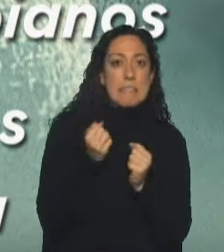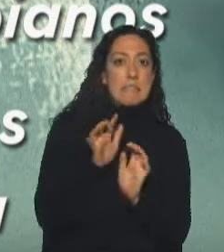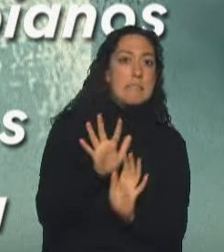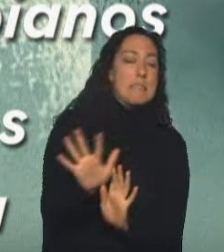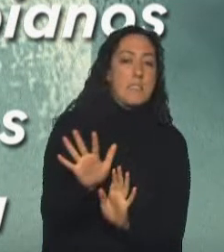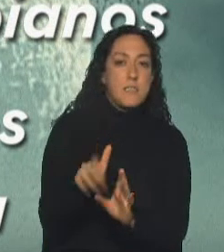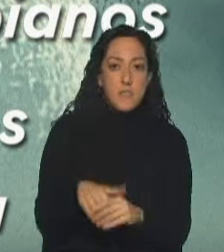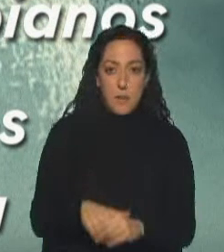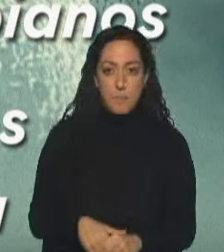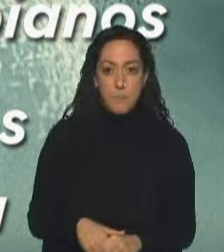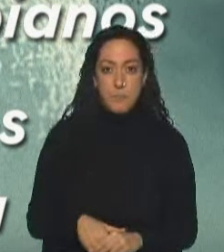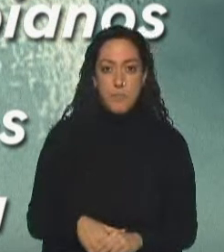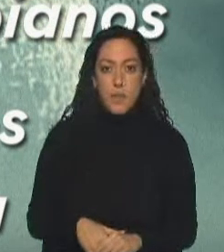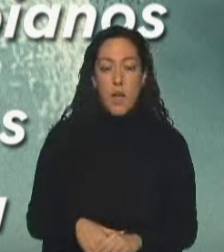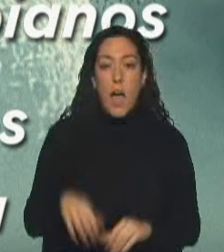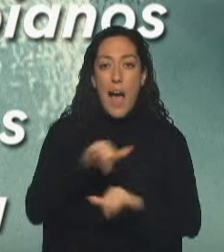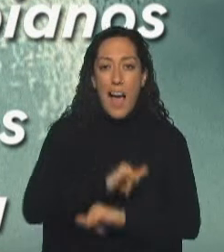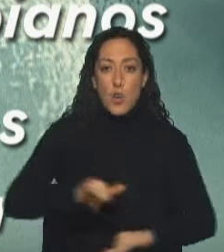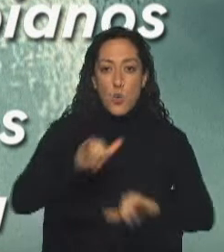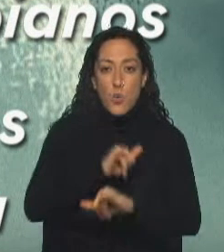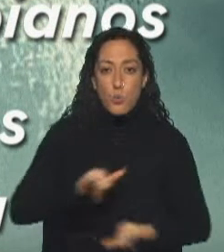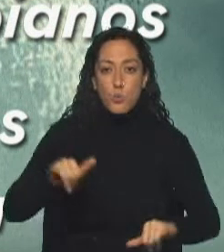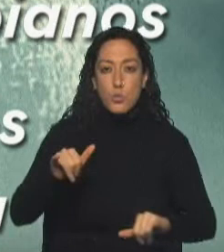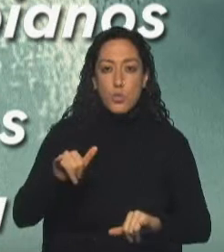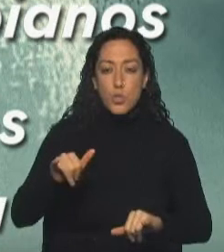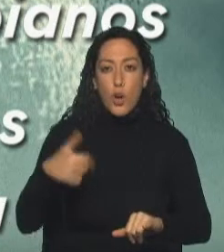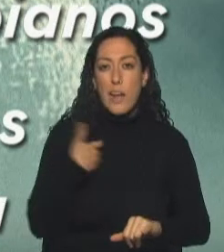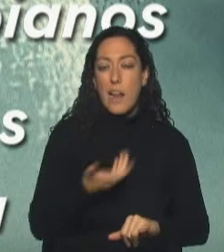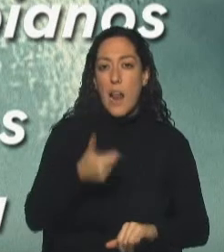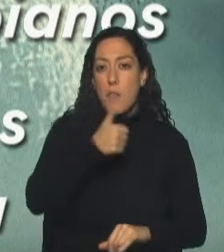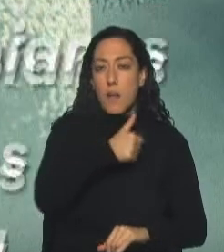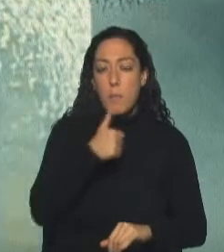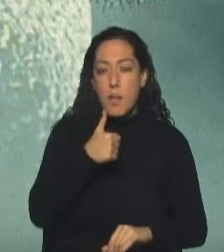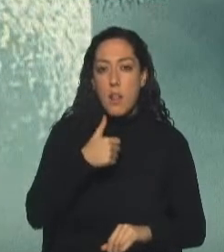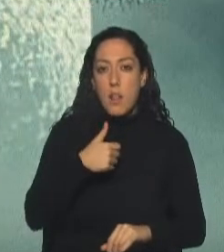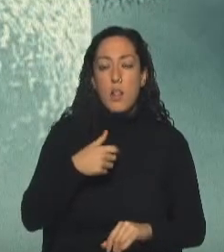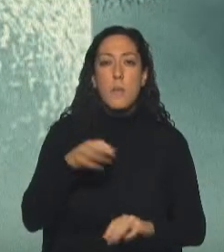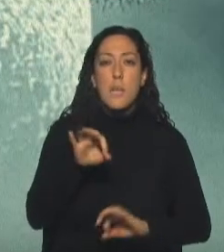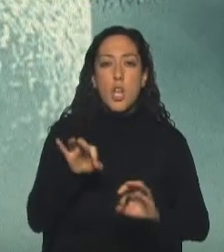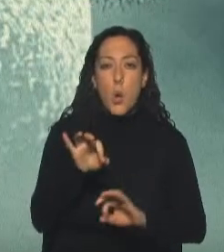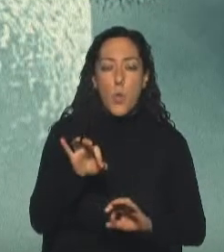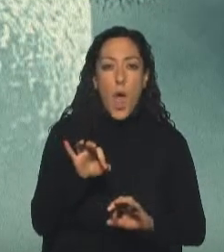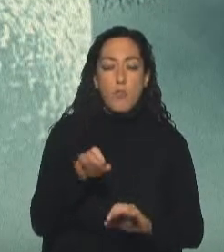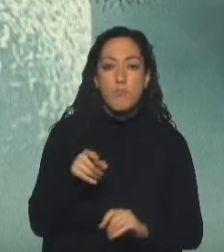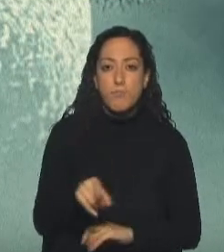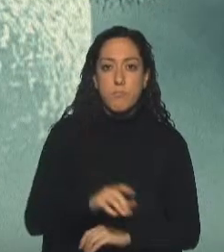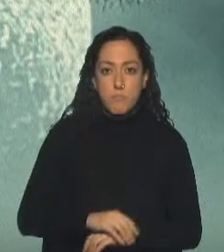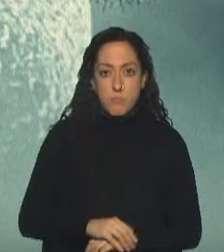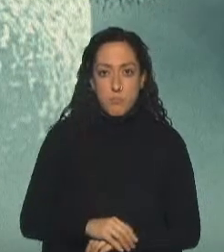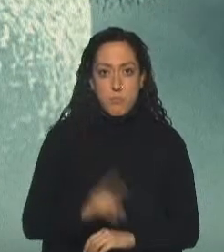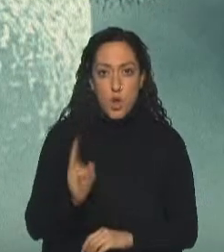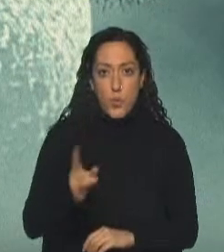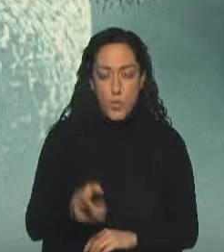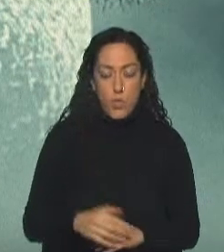prohíbe los anuncios de fármacos para la población general sobre antimicrobianos y dispone